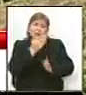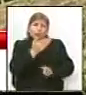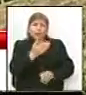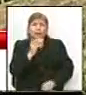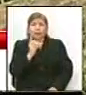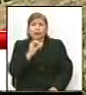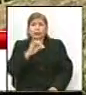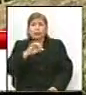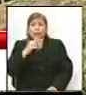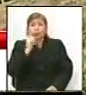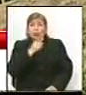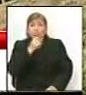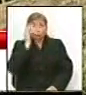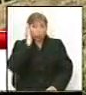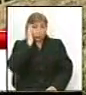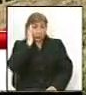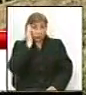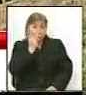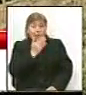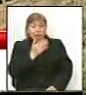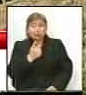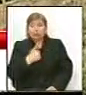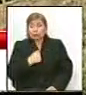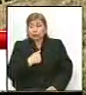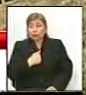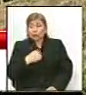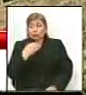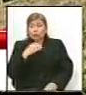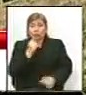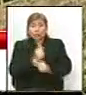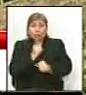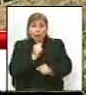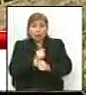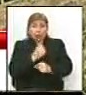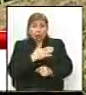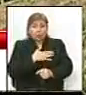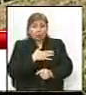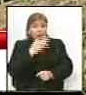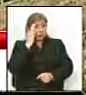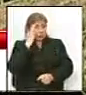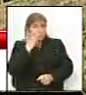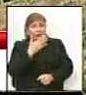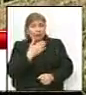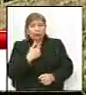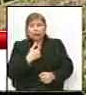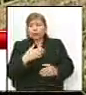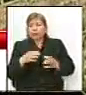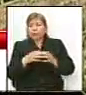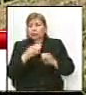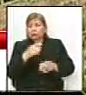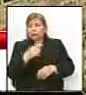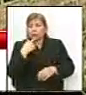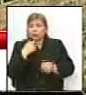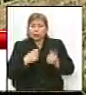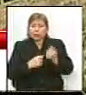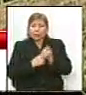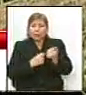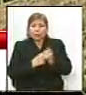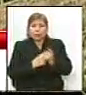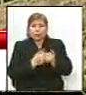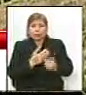Dipas, como yachan que cae ñojaiku para trabajo y cuta, chaitaya como congresista, han kunapas apoyai